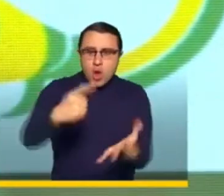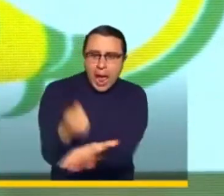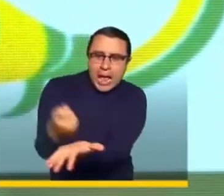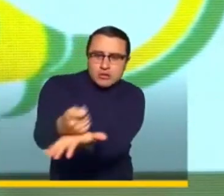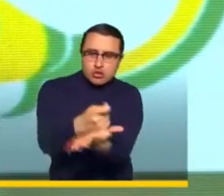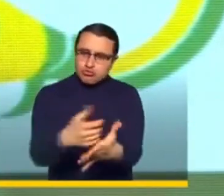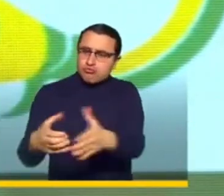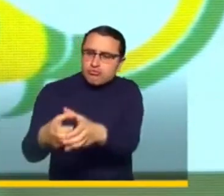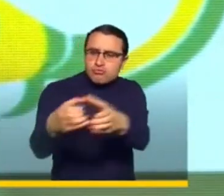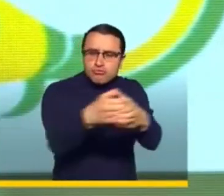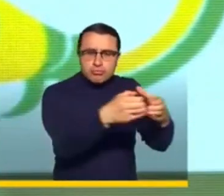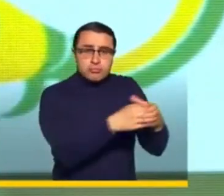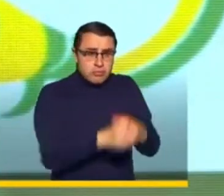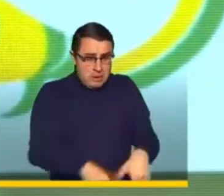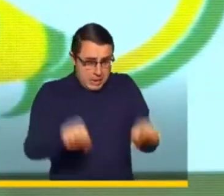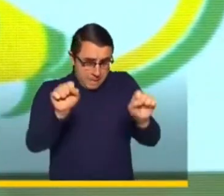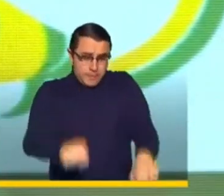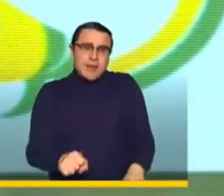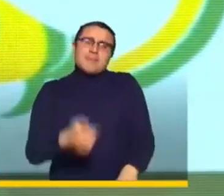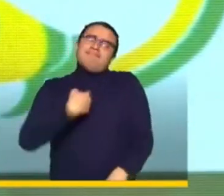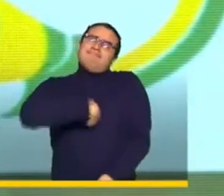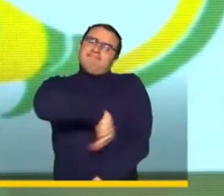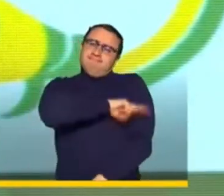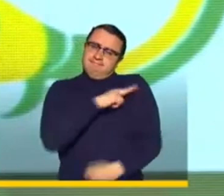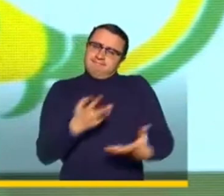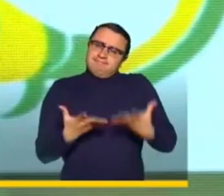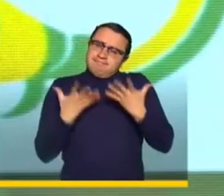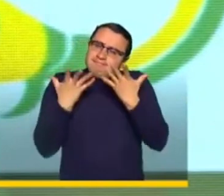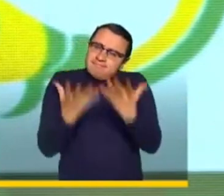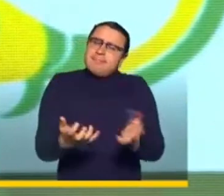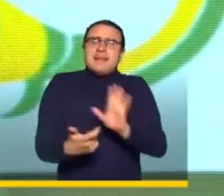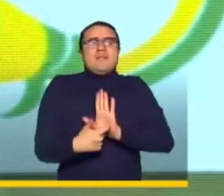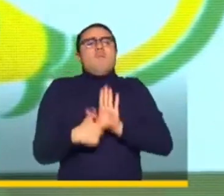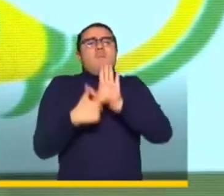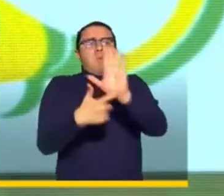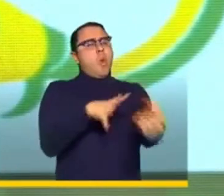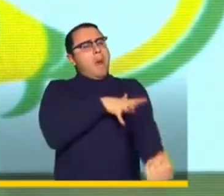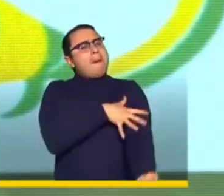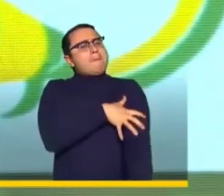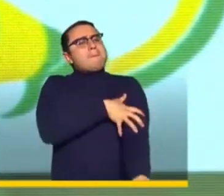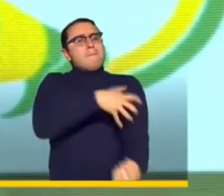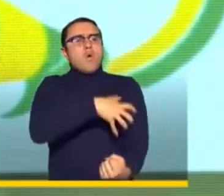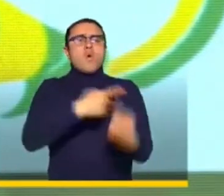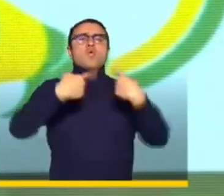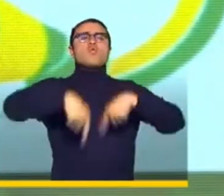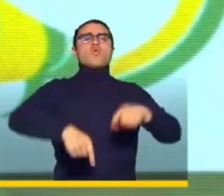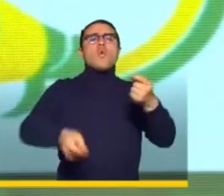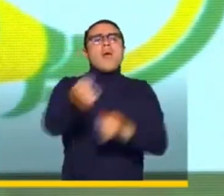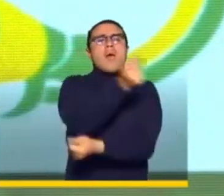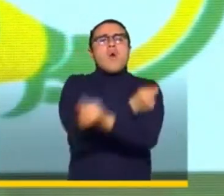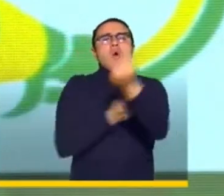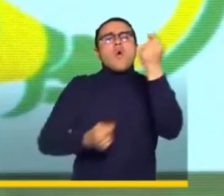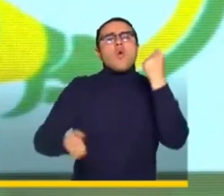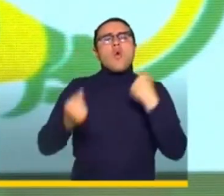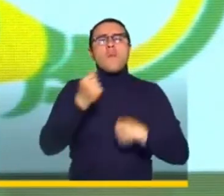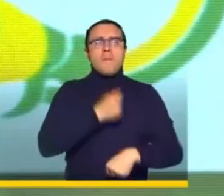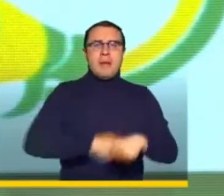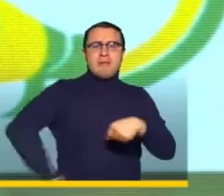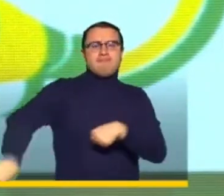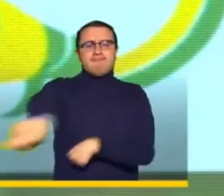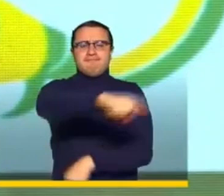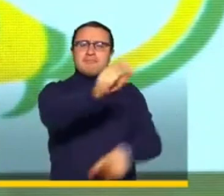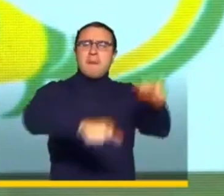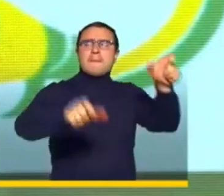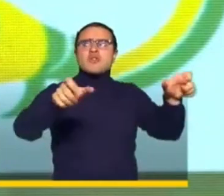asociatividad. Y ahí es donde queremos enmarcar el empoderamiento de la economía que llamamos